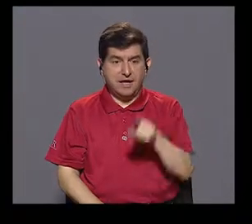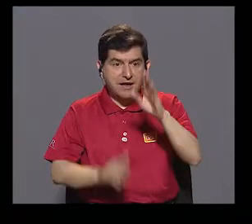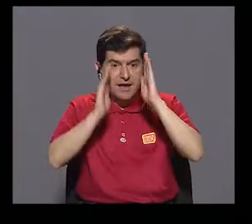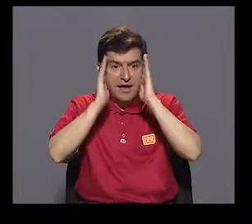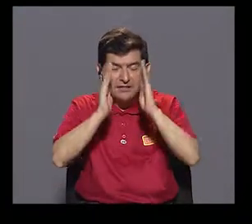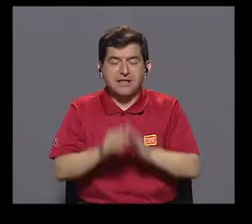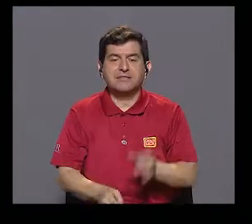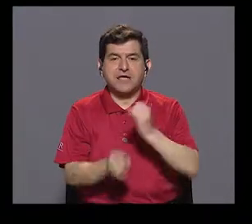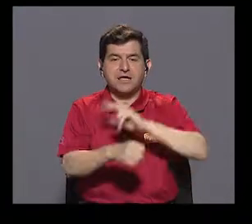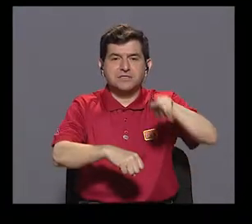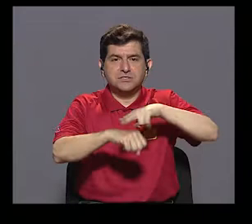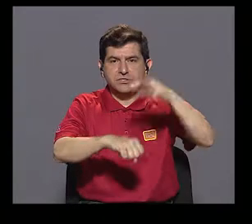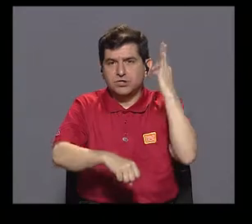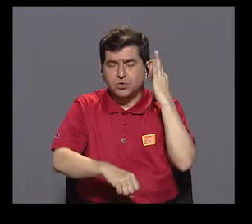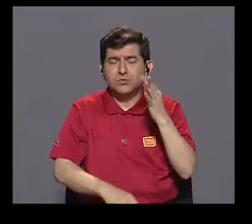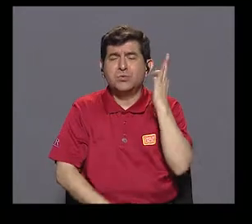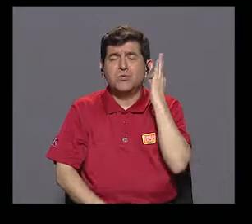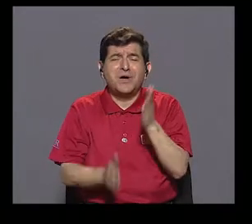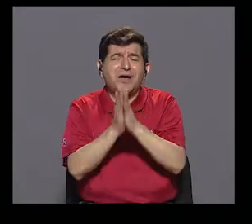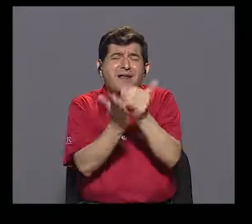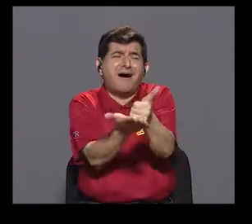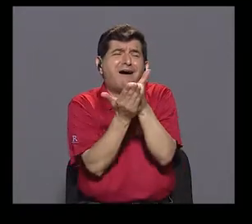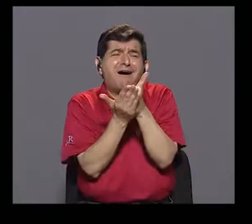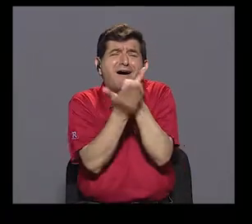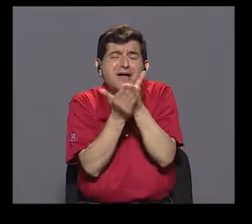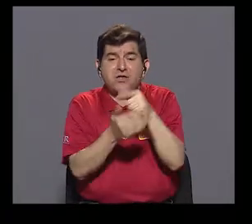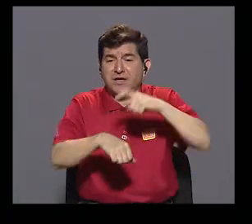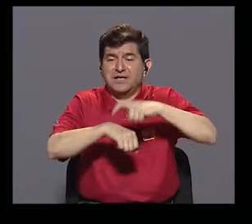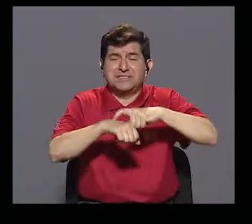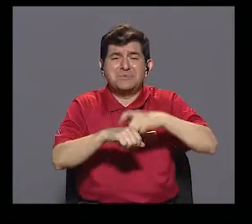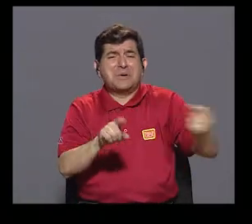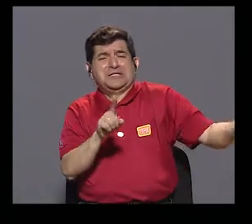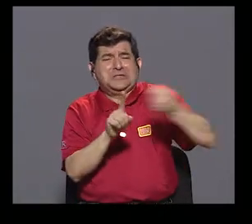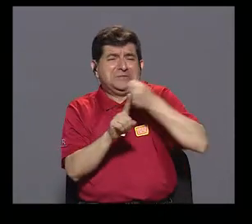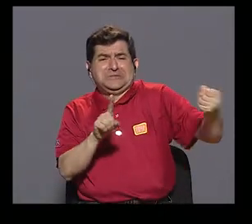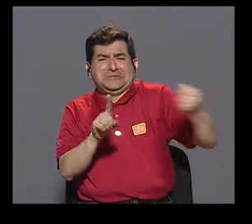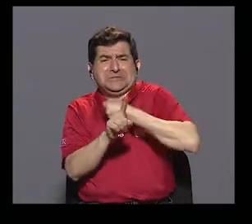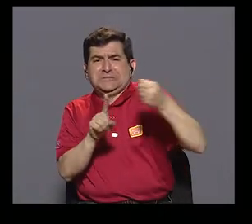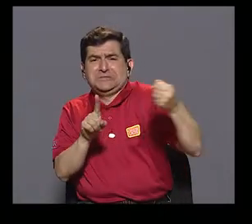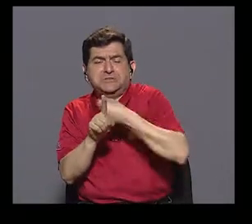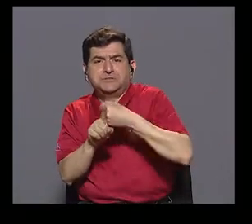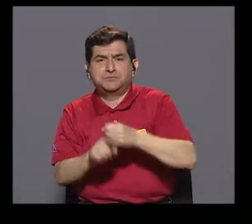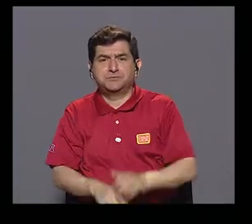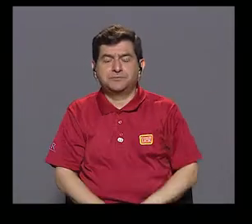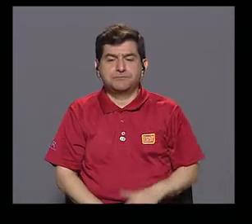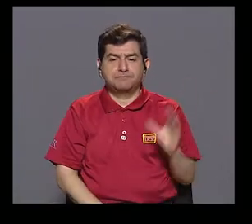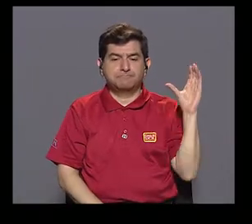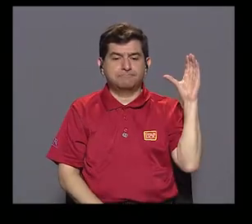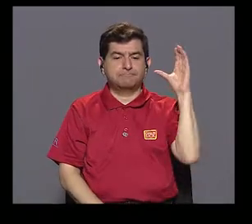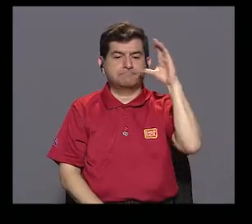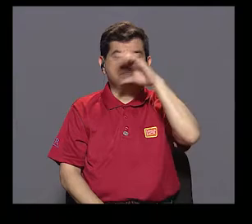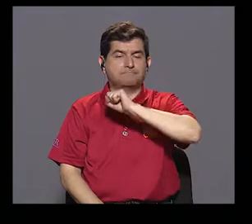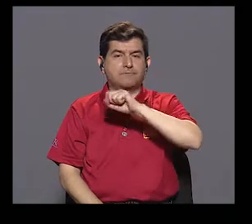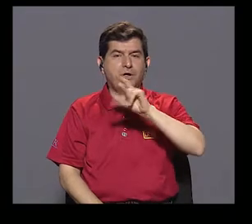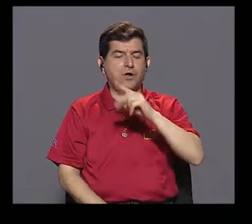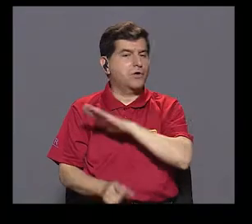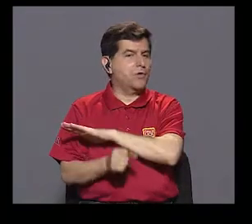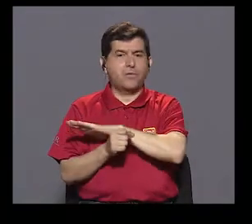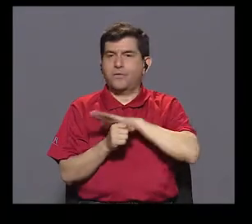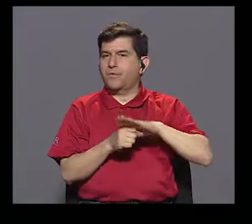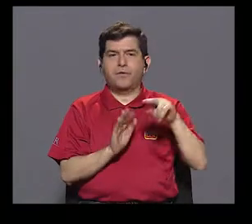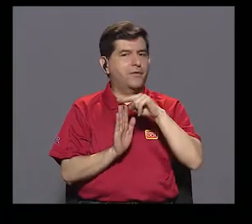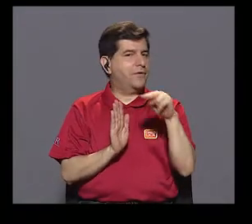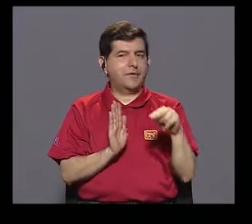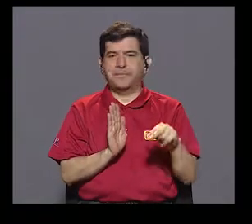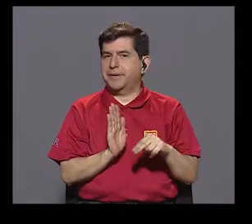línea que atiende el INAMU, mujeres pidiendo auxilio porque están siendo violentadas. Entonces nos damos cuenta de que no basta